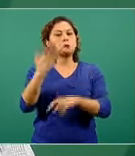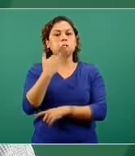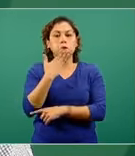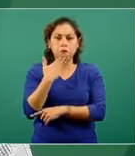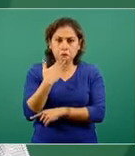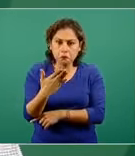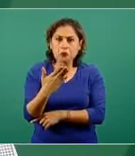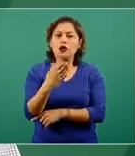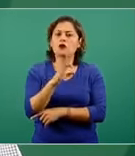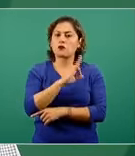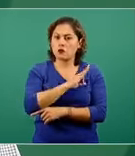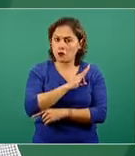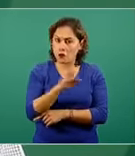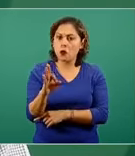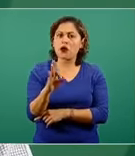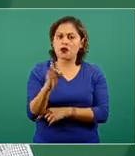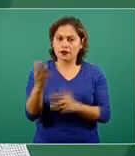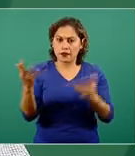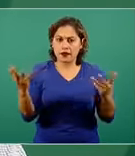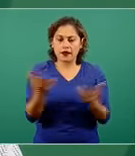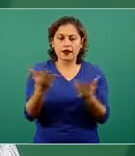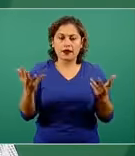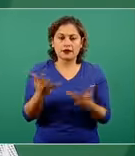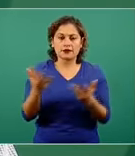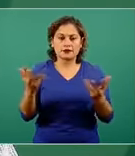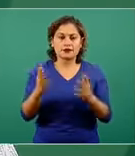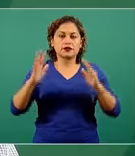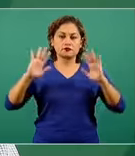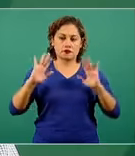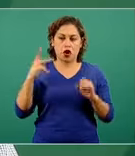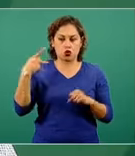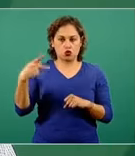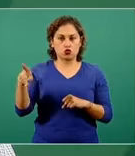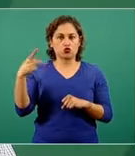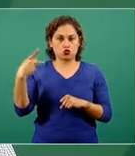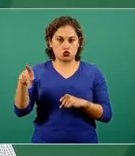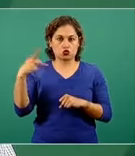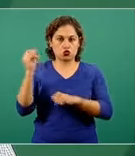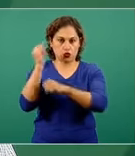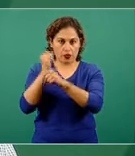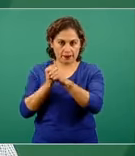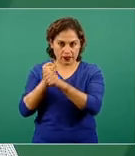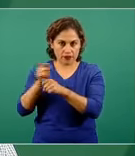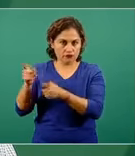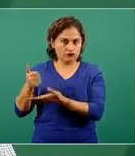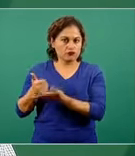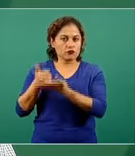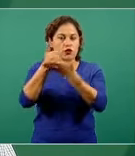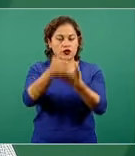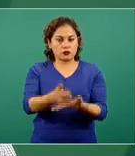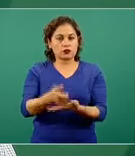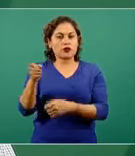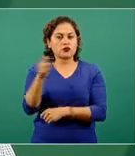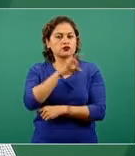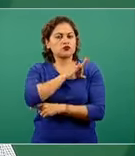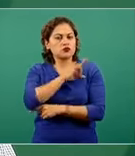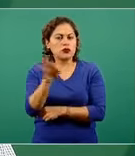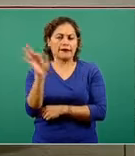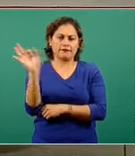oportunidad, y es precisamente la parte de su intervención de poder llevar a cabo un